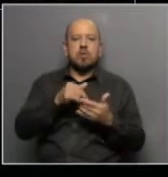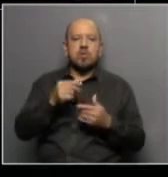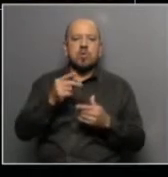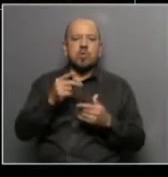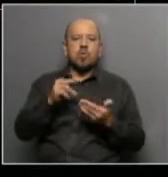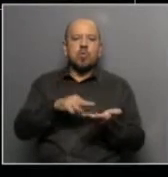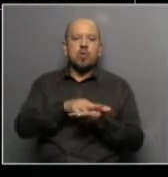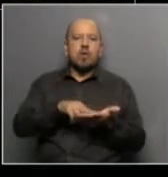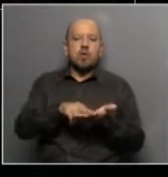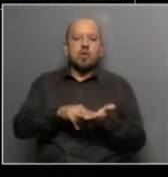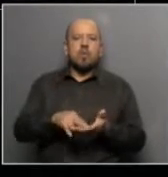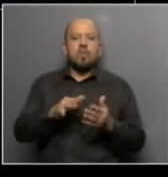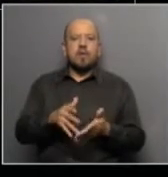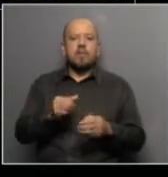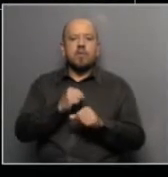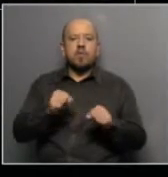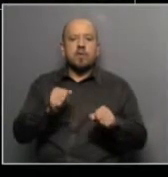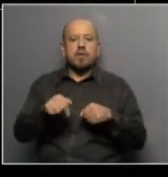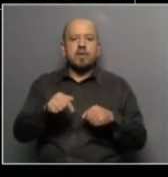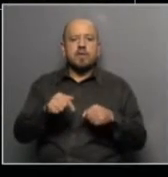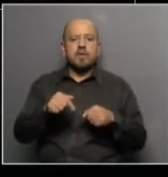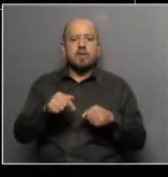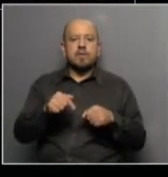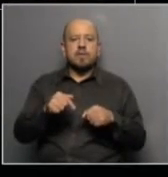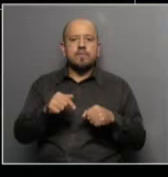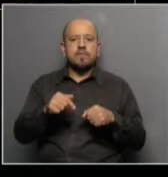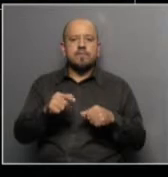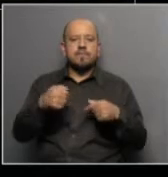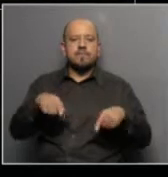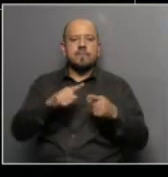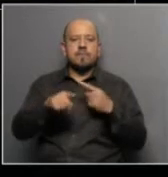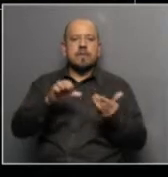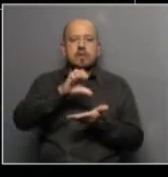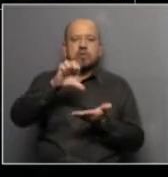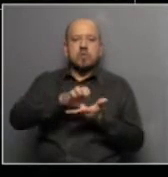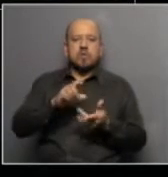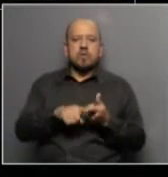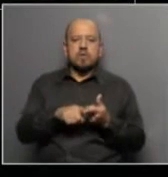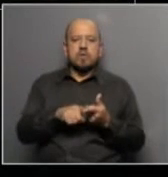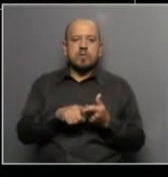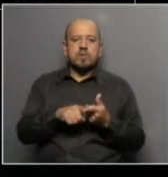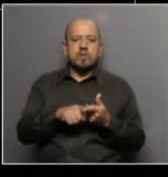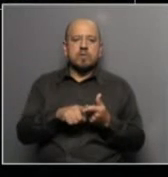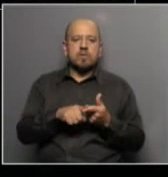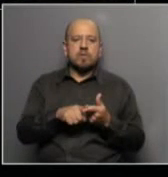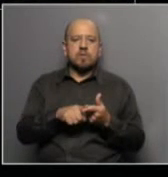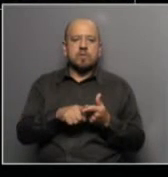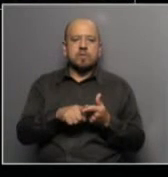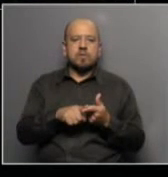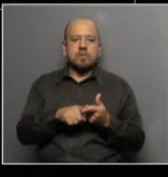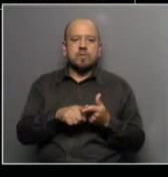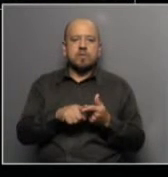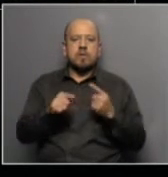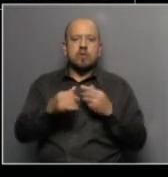apto para su uso en lo que son las áreas centrales de la ciudad. Esto es